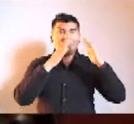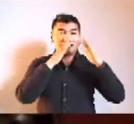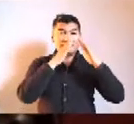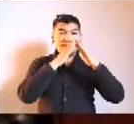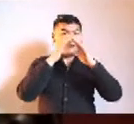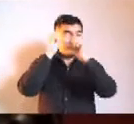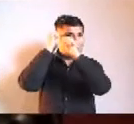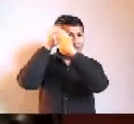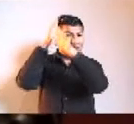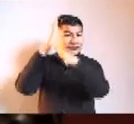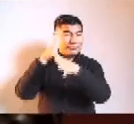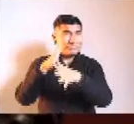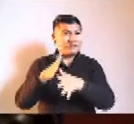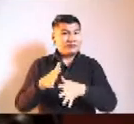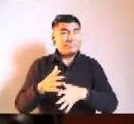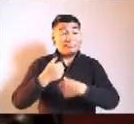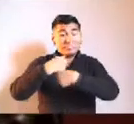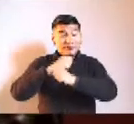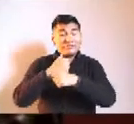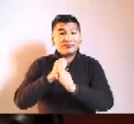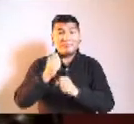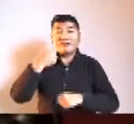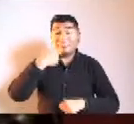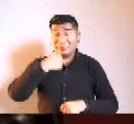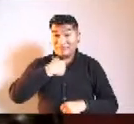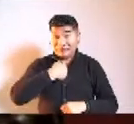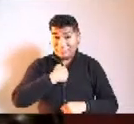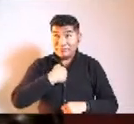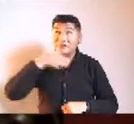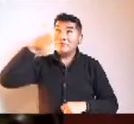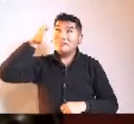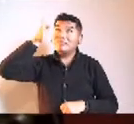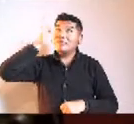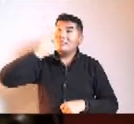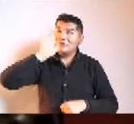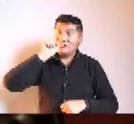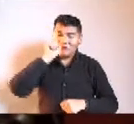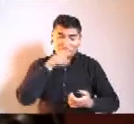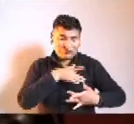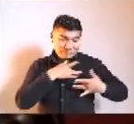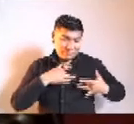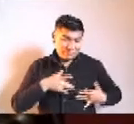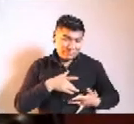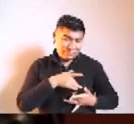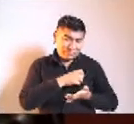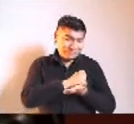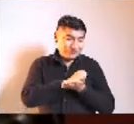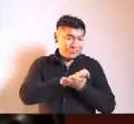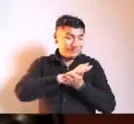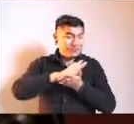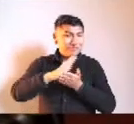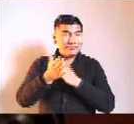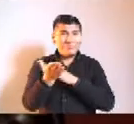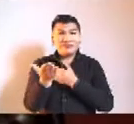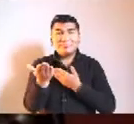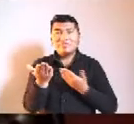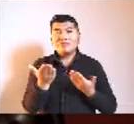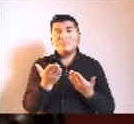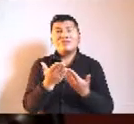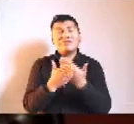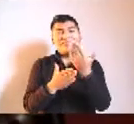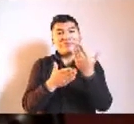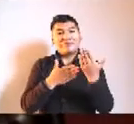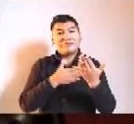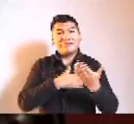padre. Crea en mí, Dios mío, un corazón puro y renueva la firmeza de